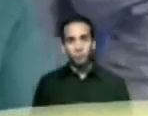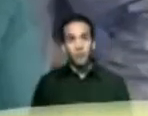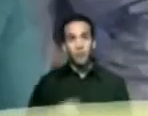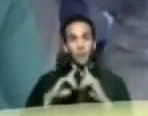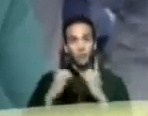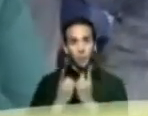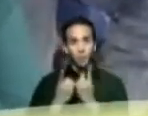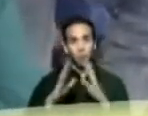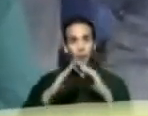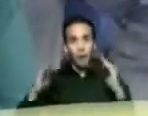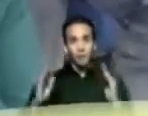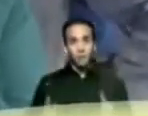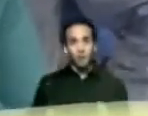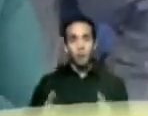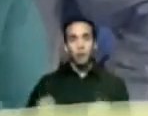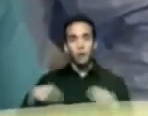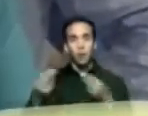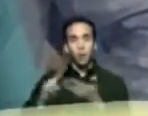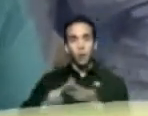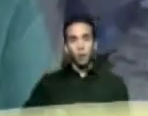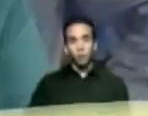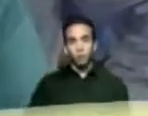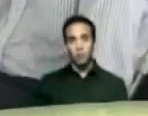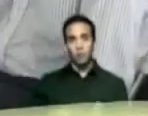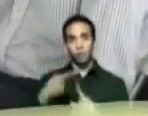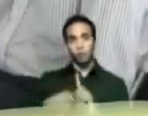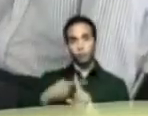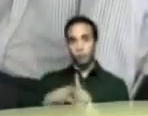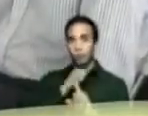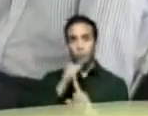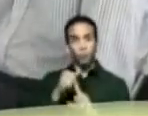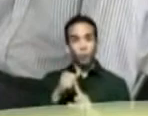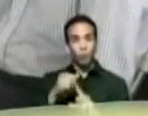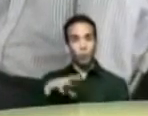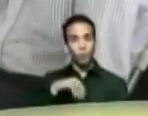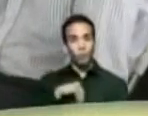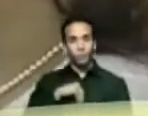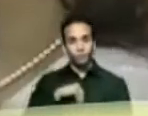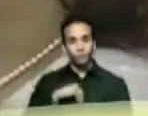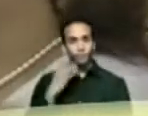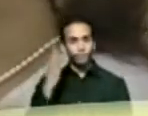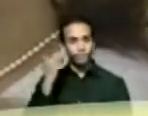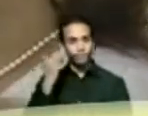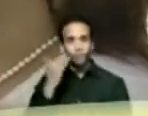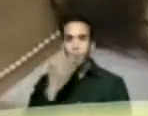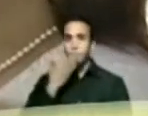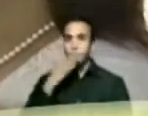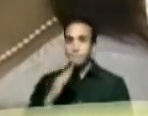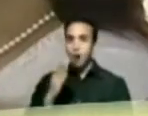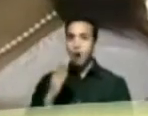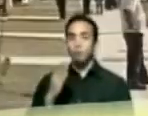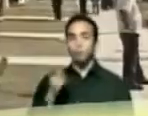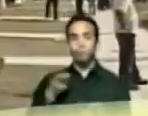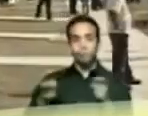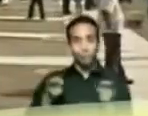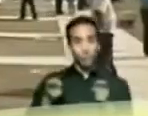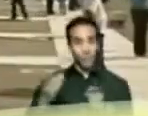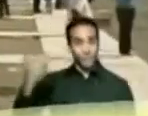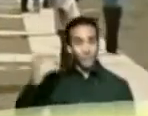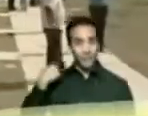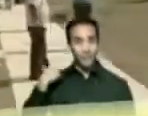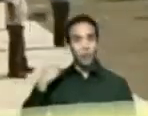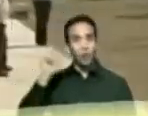Vivienda entregó contratos de arrendamiento en lugar de títulos de propiedad. Esto se debe a que por malos manejos de la pasada administración, de